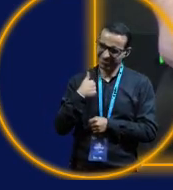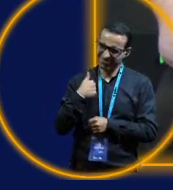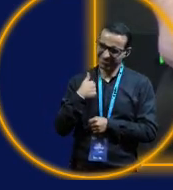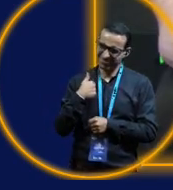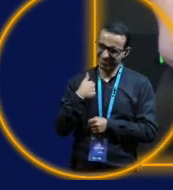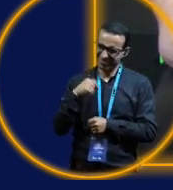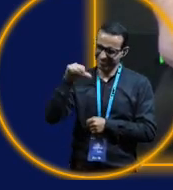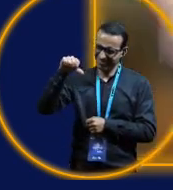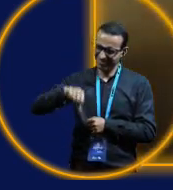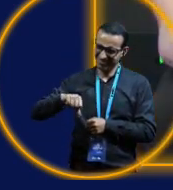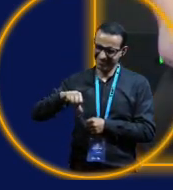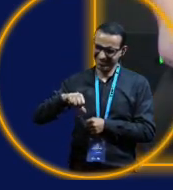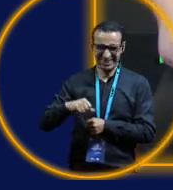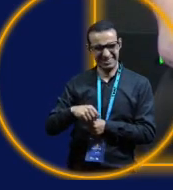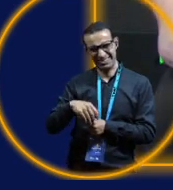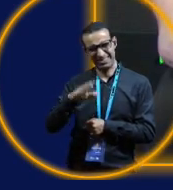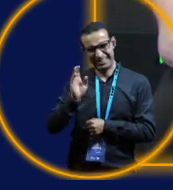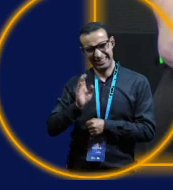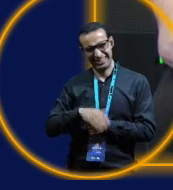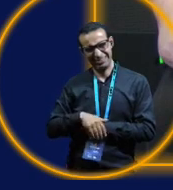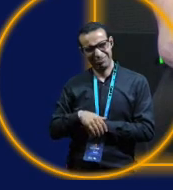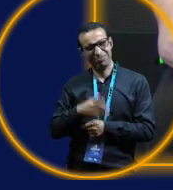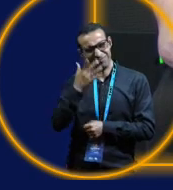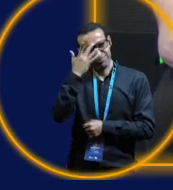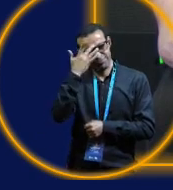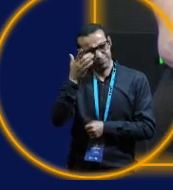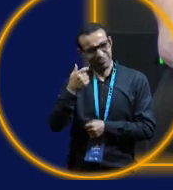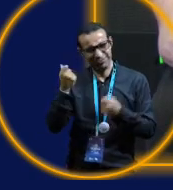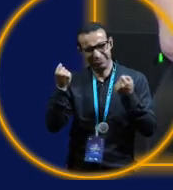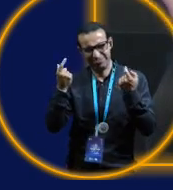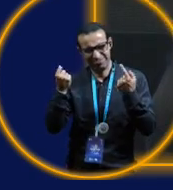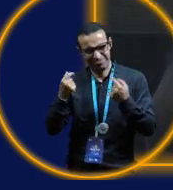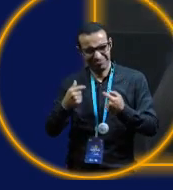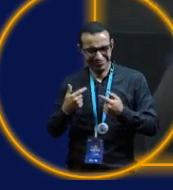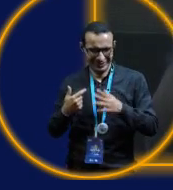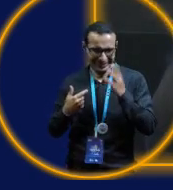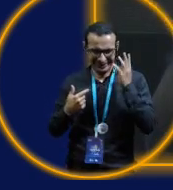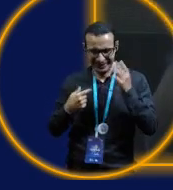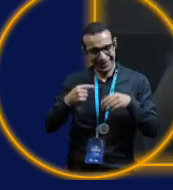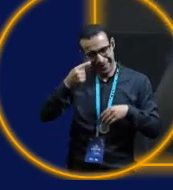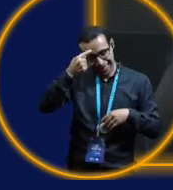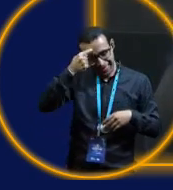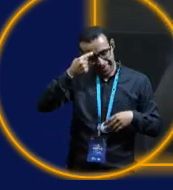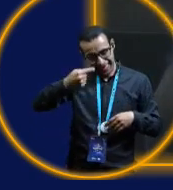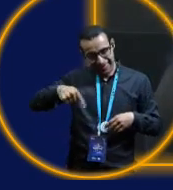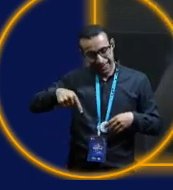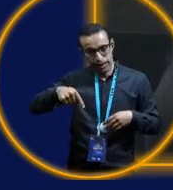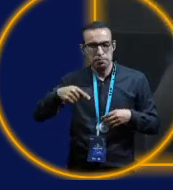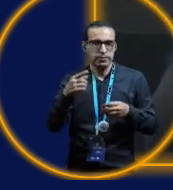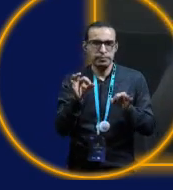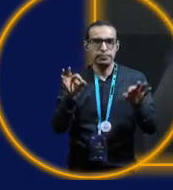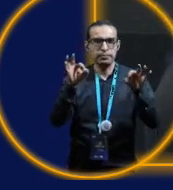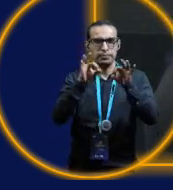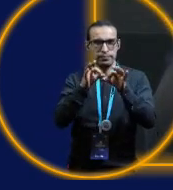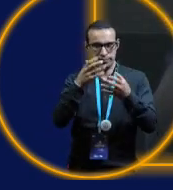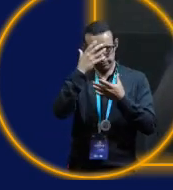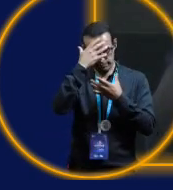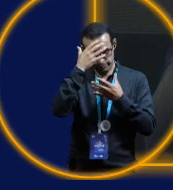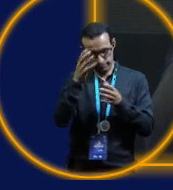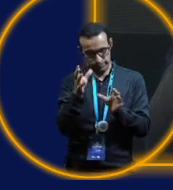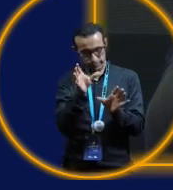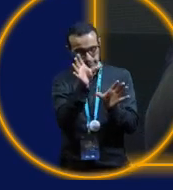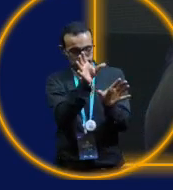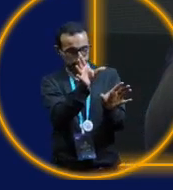pienso que es importante estar en capacidad de salirte de ti mismo y darte un poco de